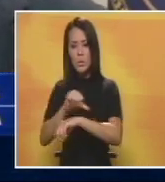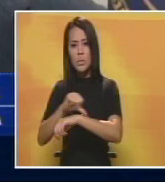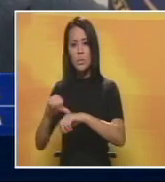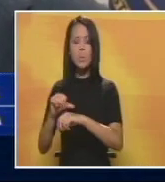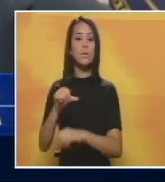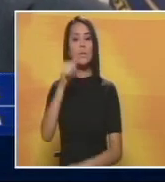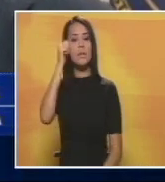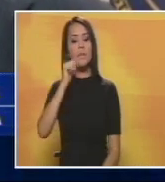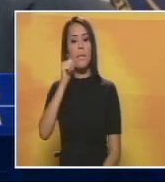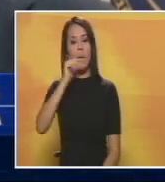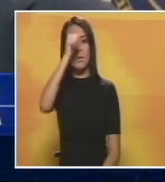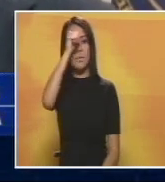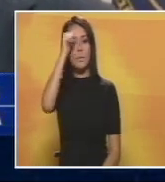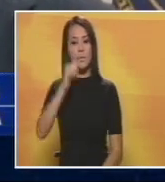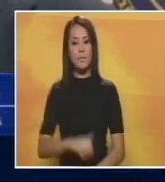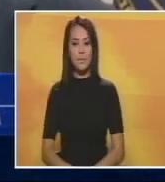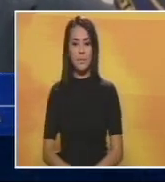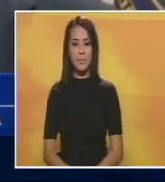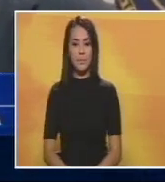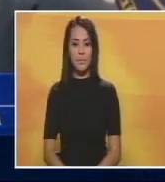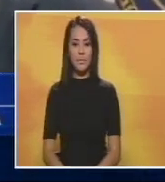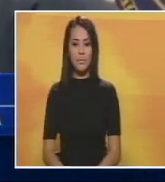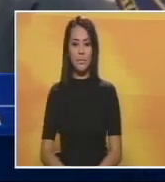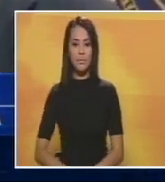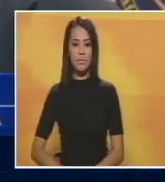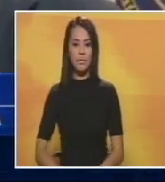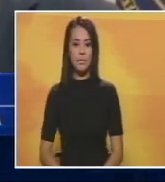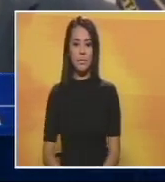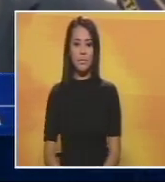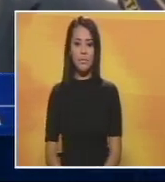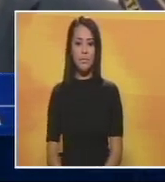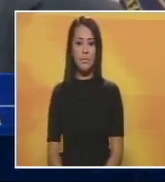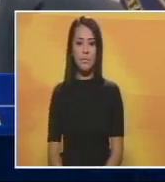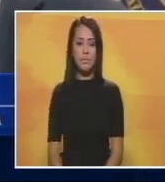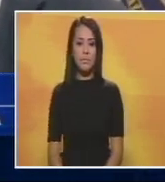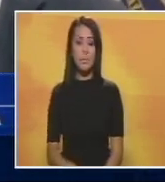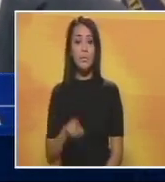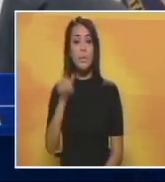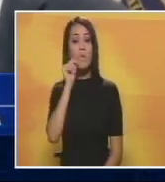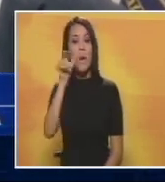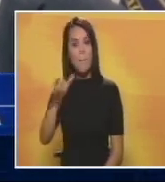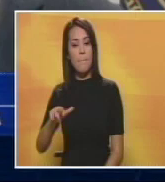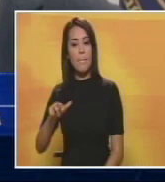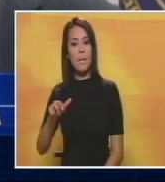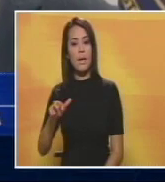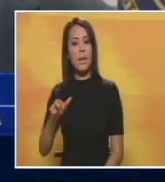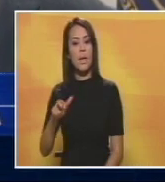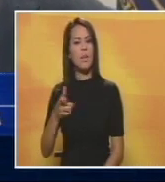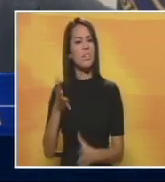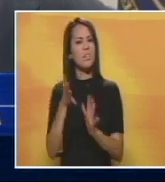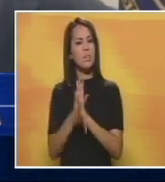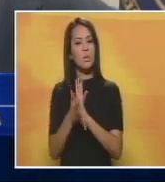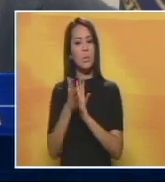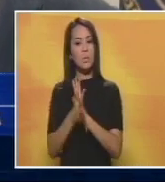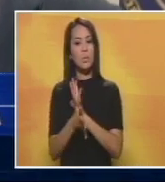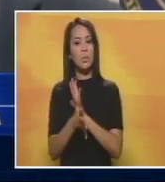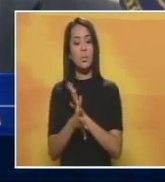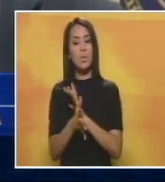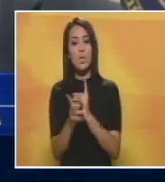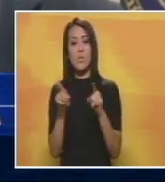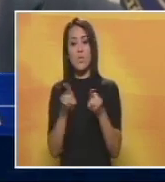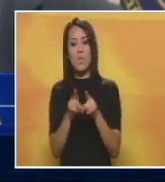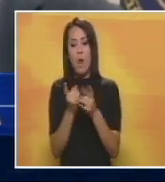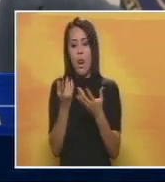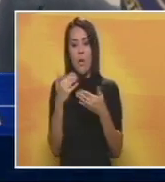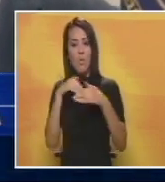fin de semana. Posteriormente se logró determinar que podía ser un pasajero burro cargando droga